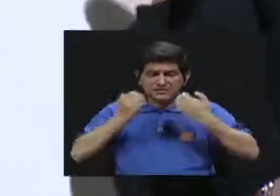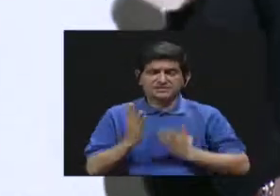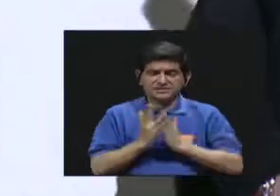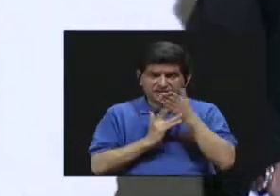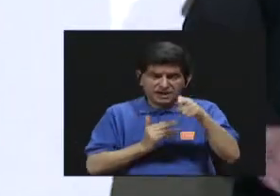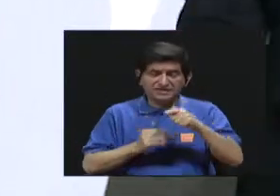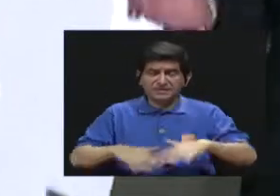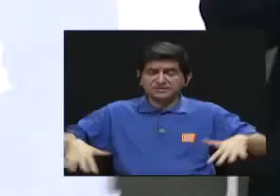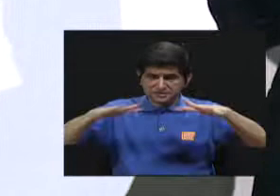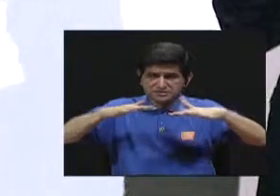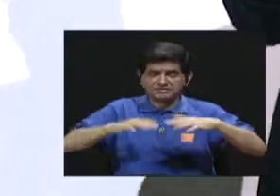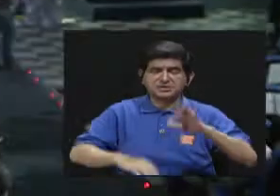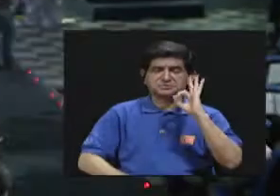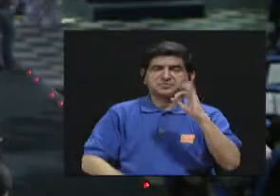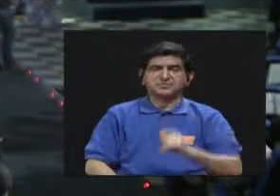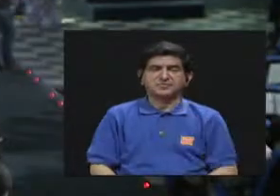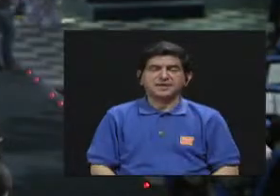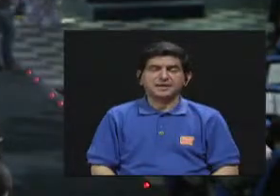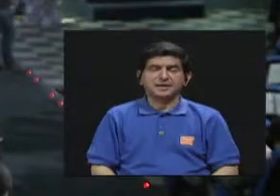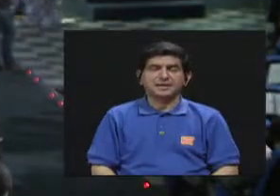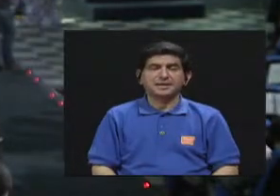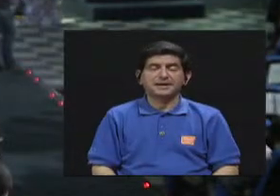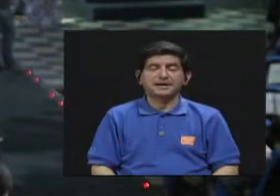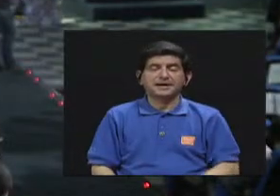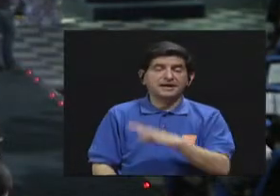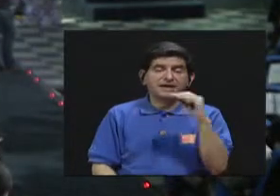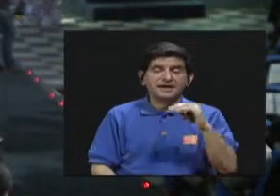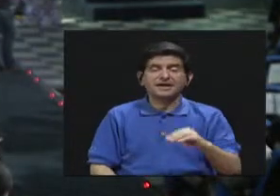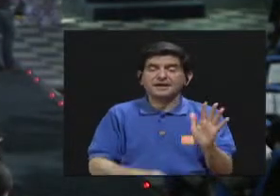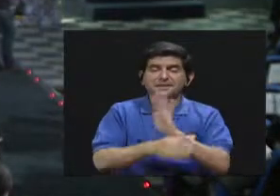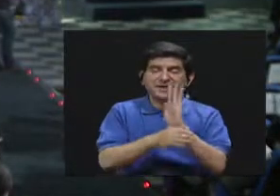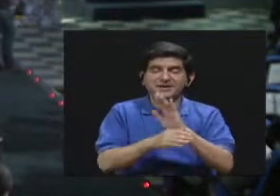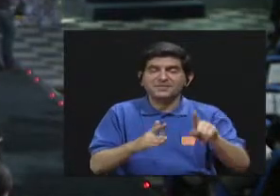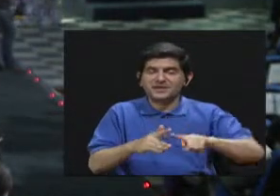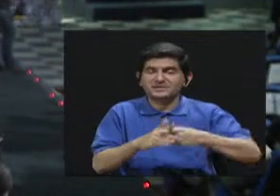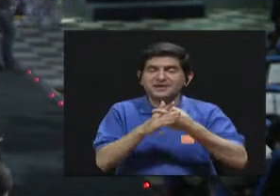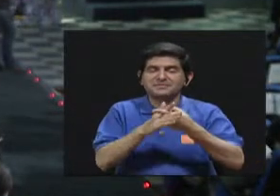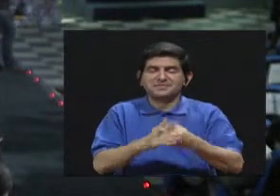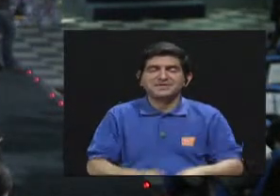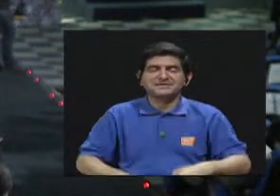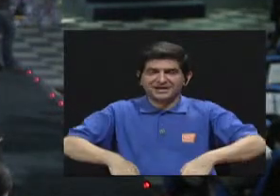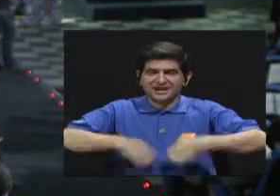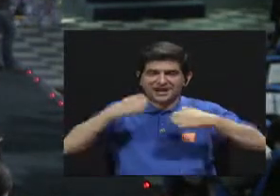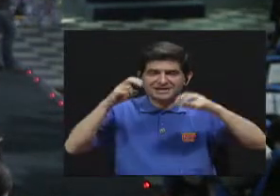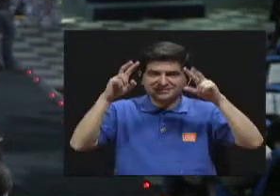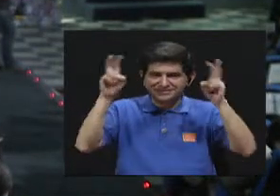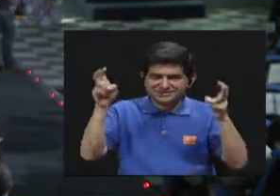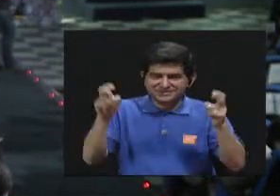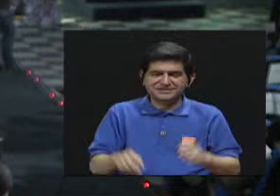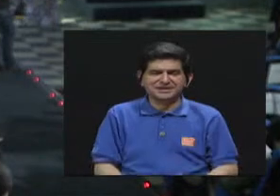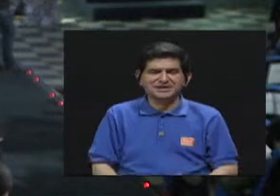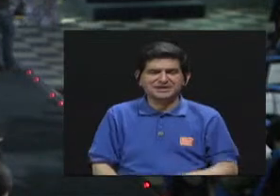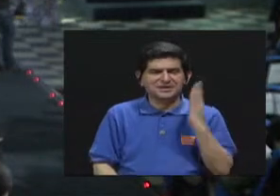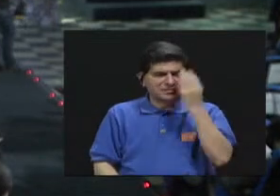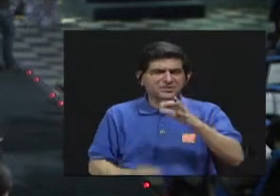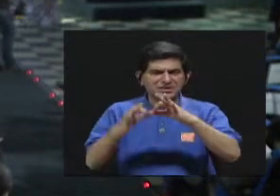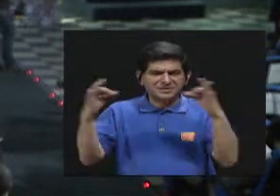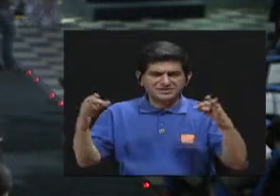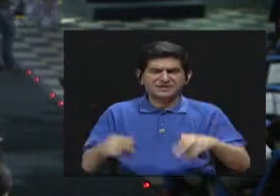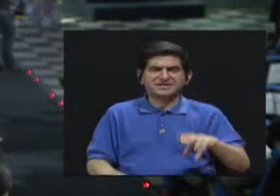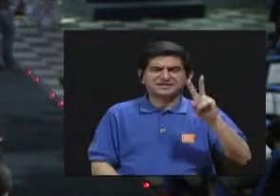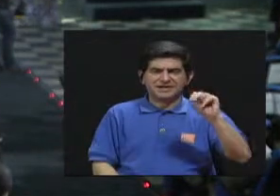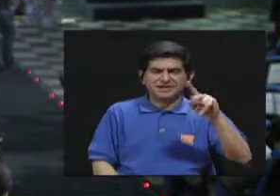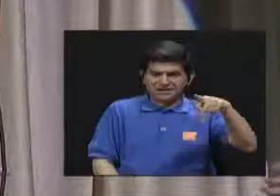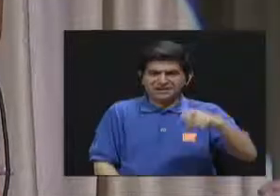lindo. Que las películas empiecen a existir. Uh-huh. Bonita expresión de sí. Nicolás Pacheco. Y